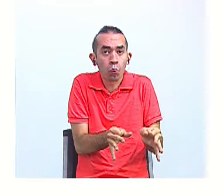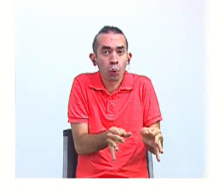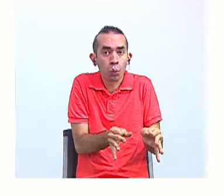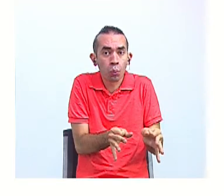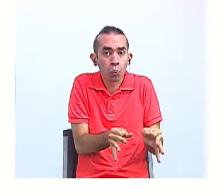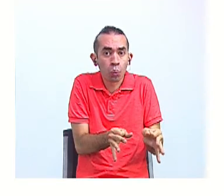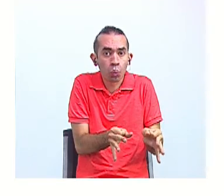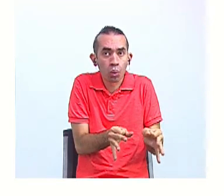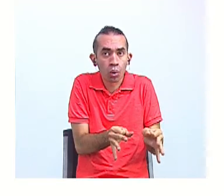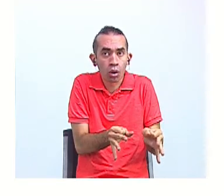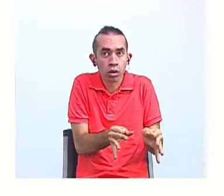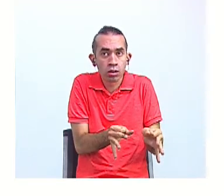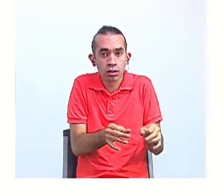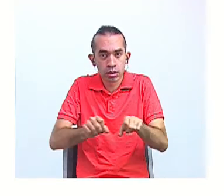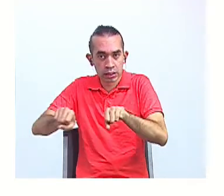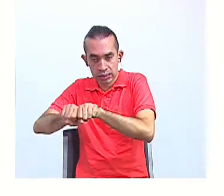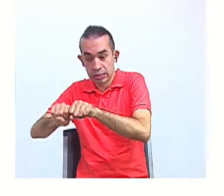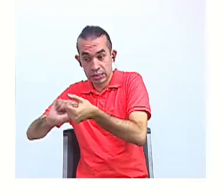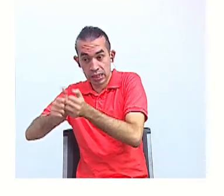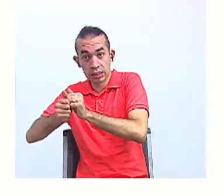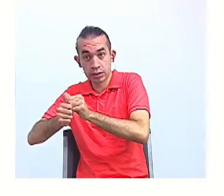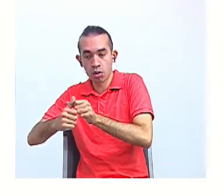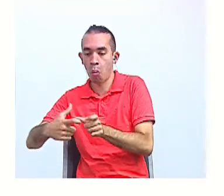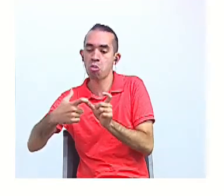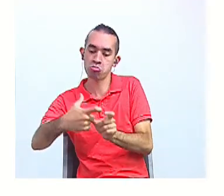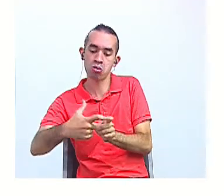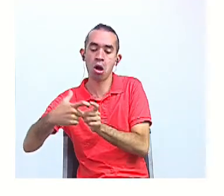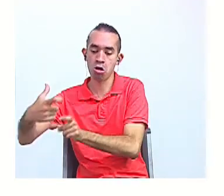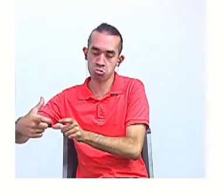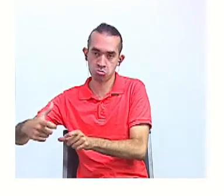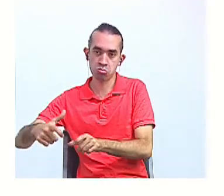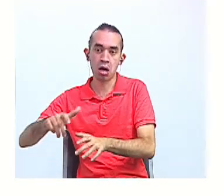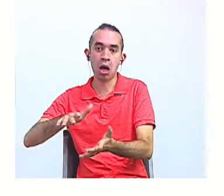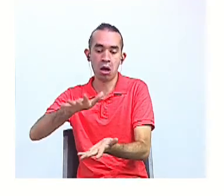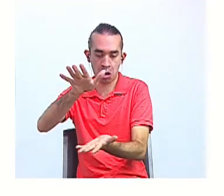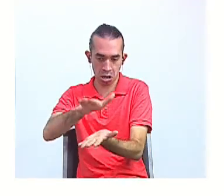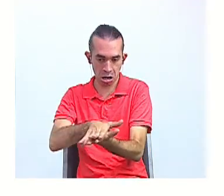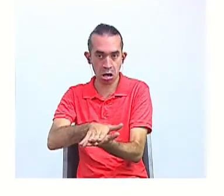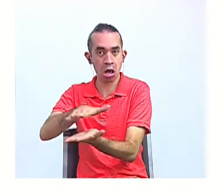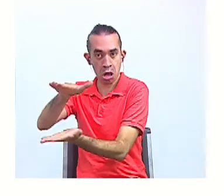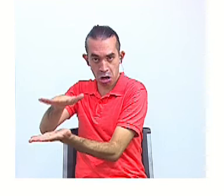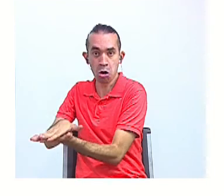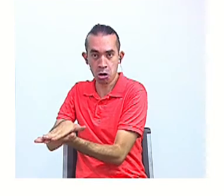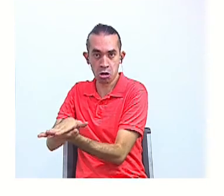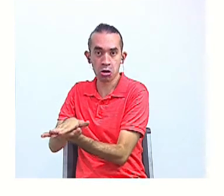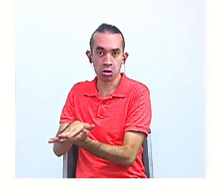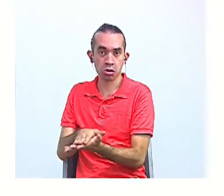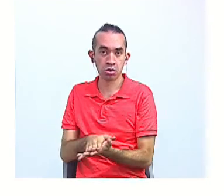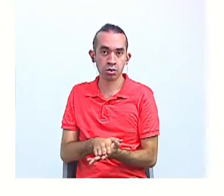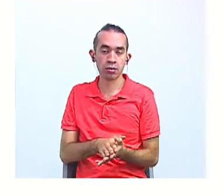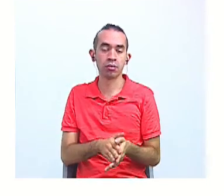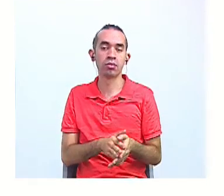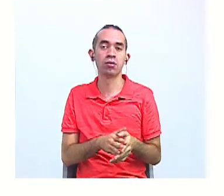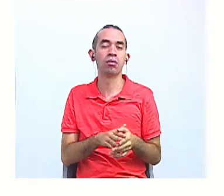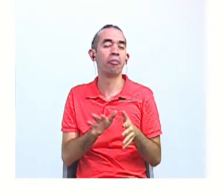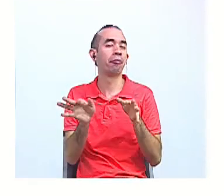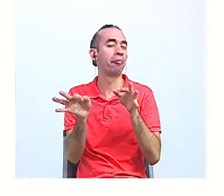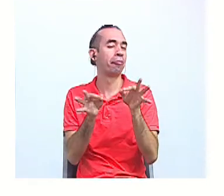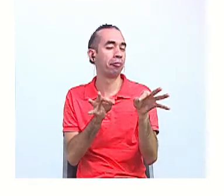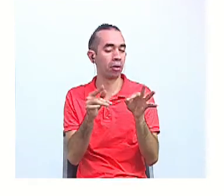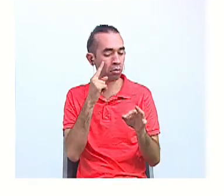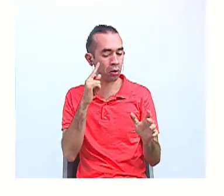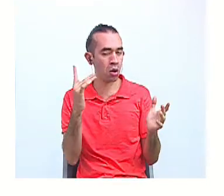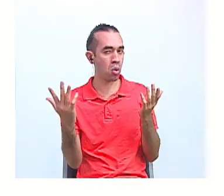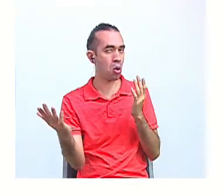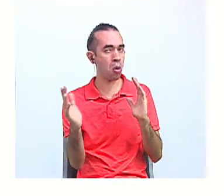tiene los zapatos, que son tenis, tiene un mayor área de contacto. Entonces, vamos a seguir ampliando